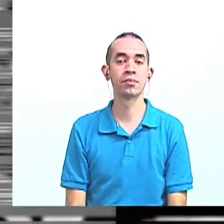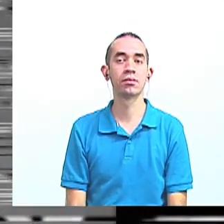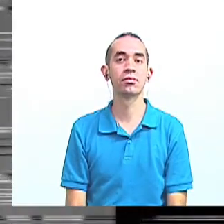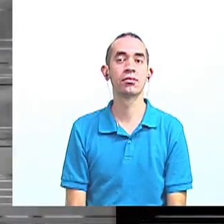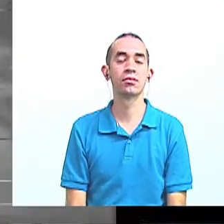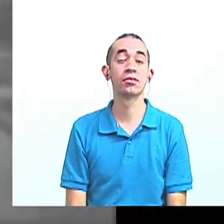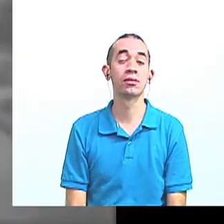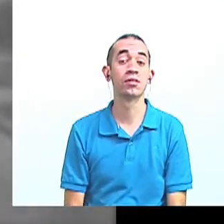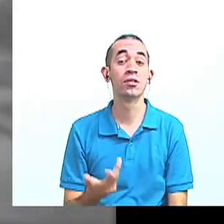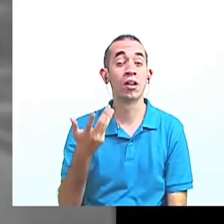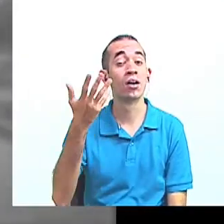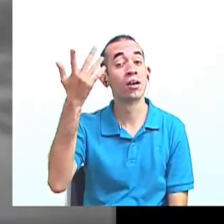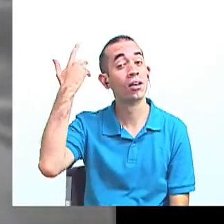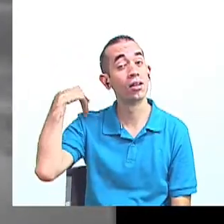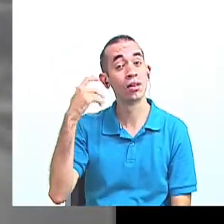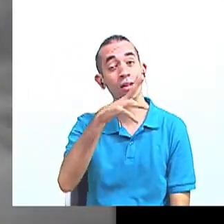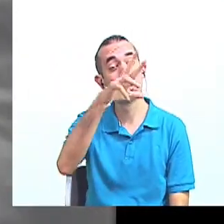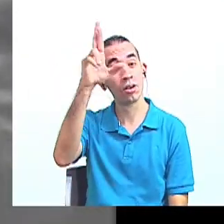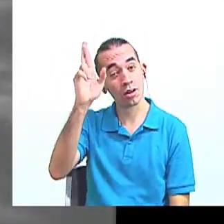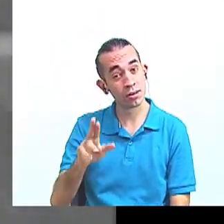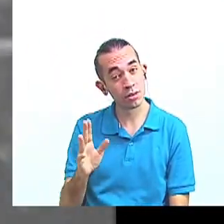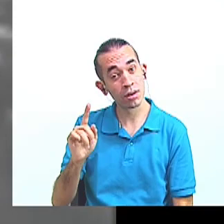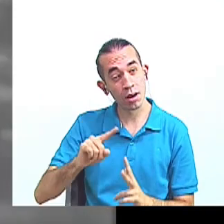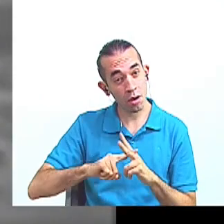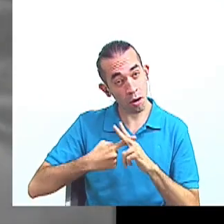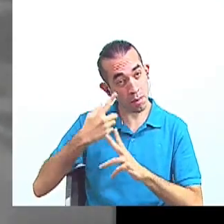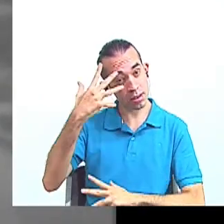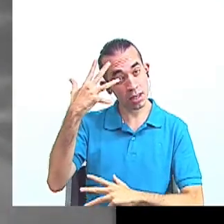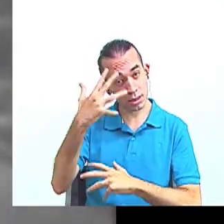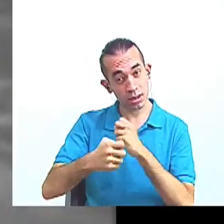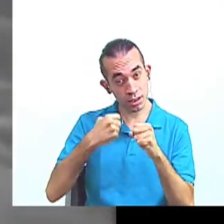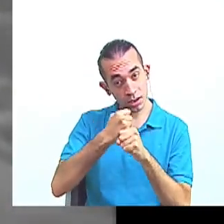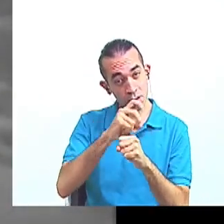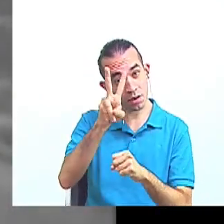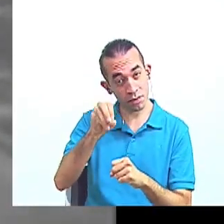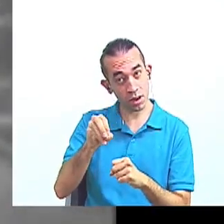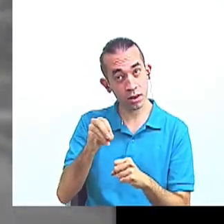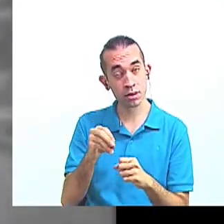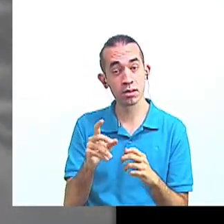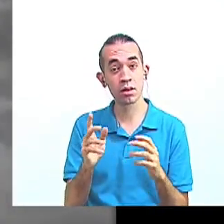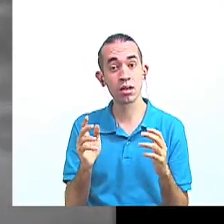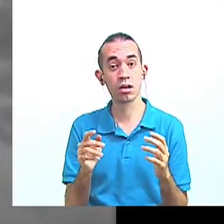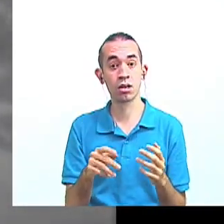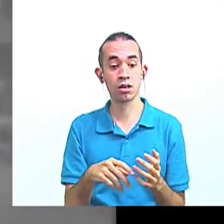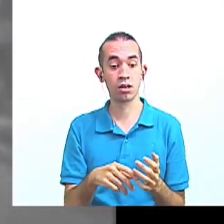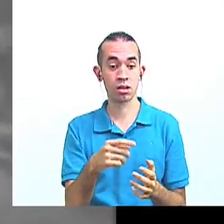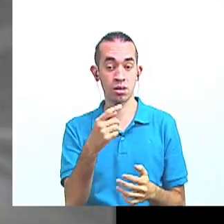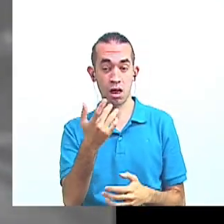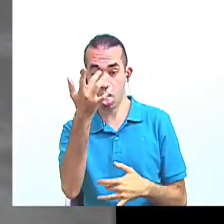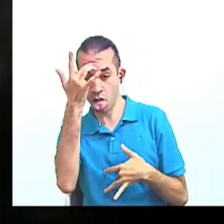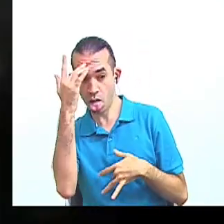Esta era la Costa Rica de principios de siglo. No había pago si se faltaba al trabajo por